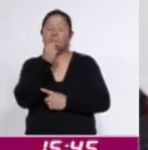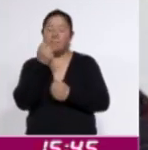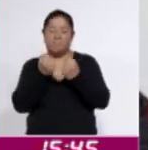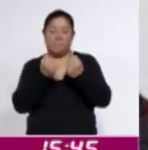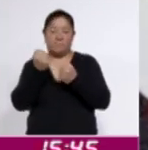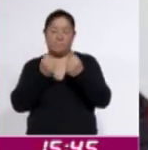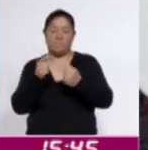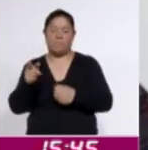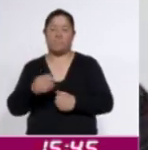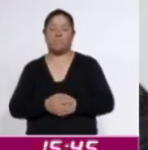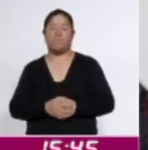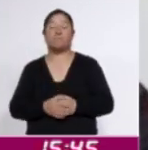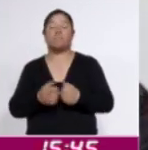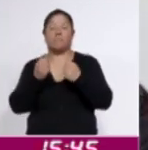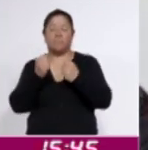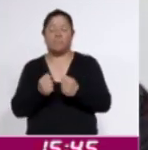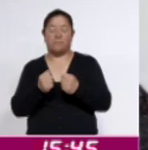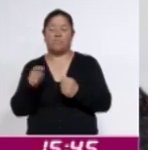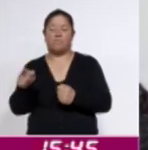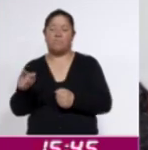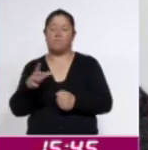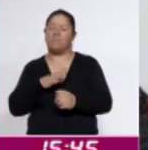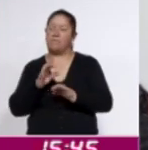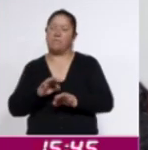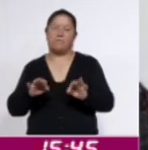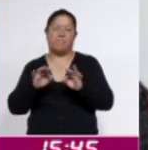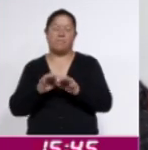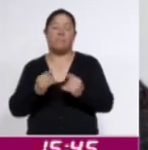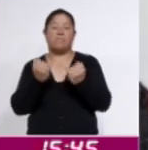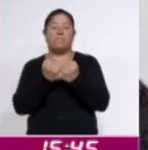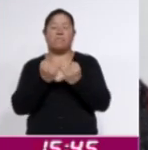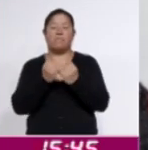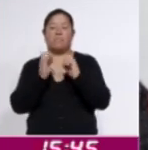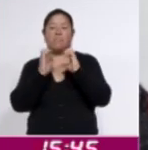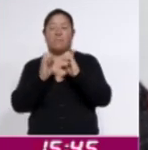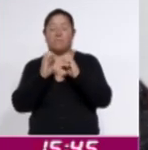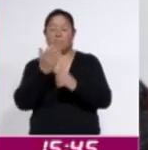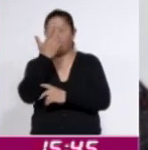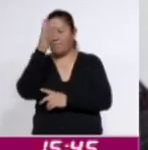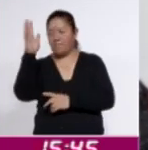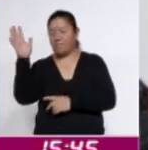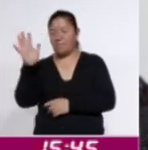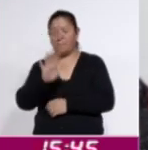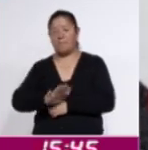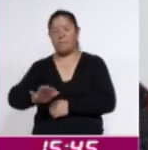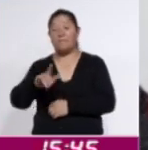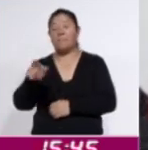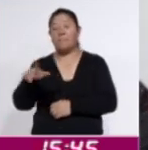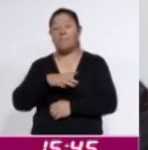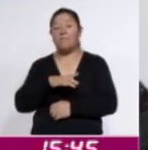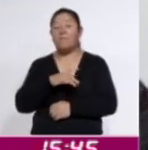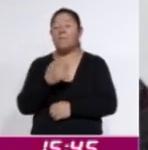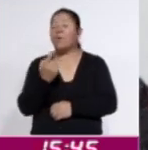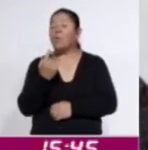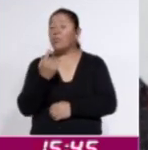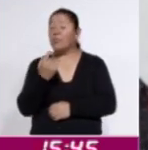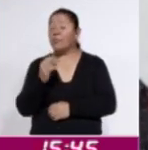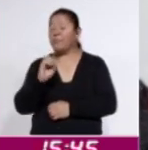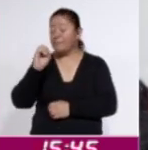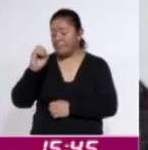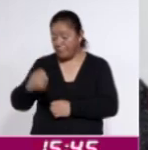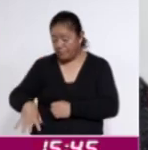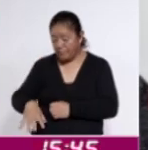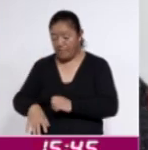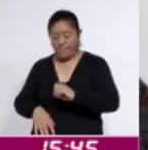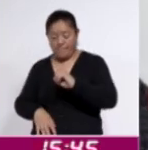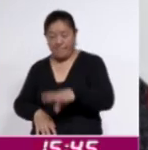sea, garantizar la seguridad es fundamental. Y también cuidar el medio ambiente, porque como traen fuego, a veces es